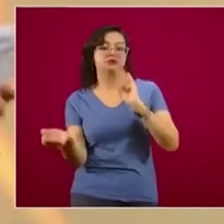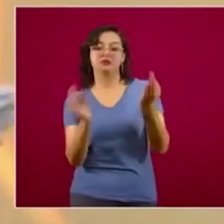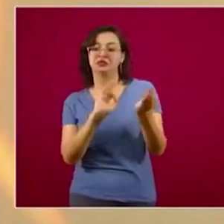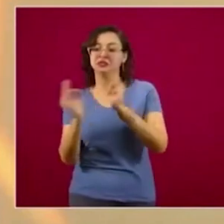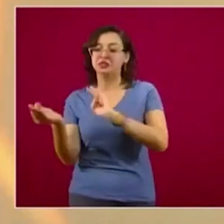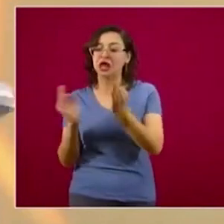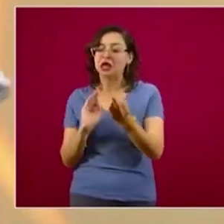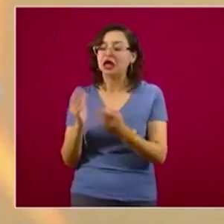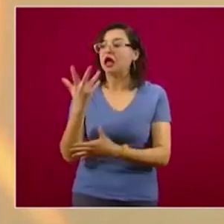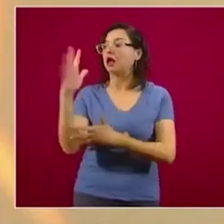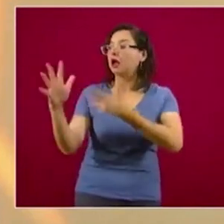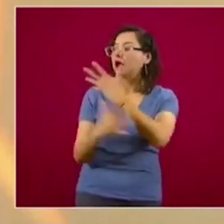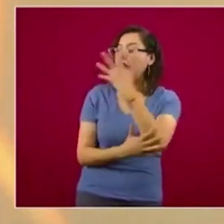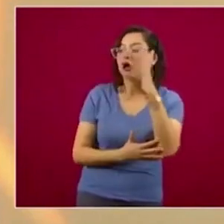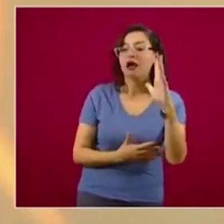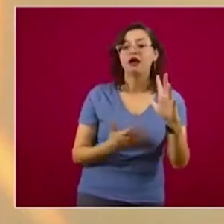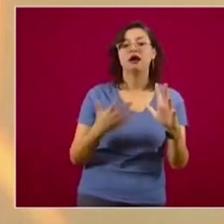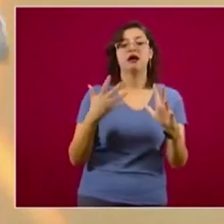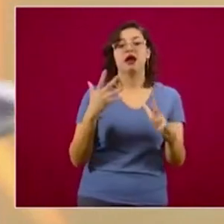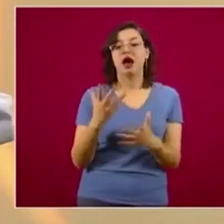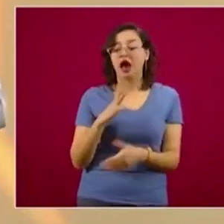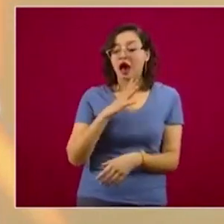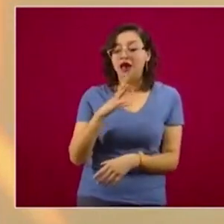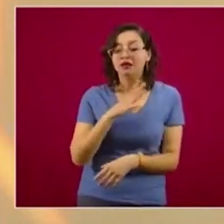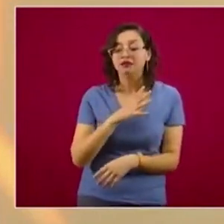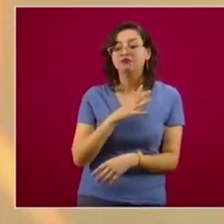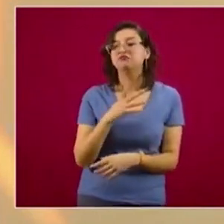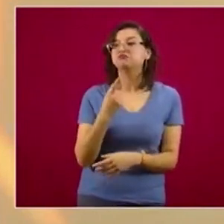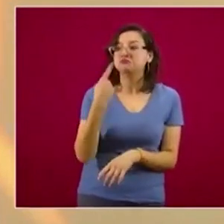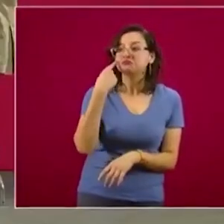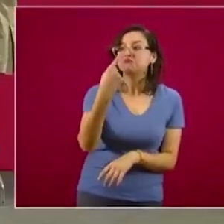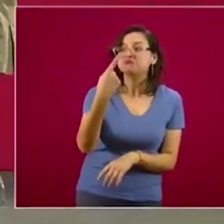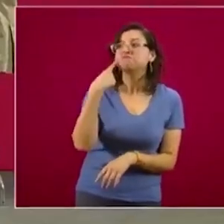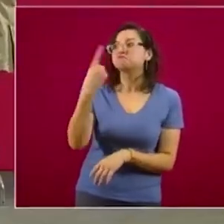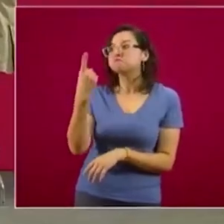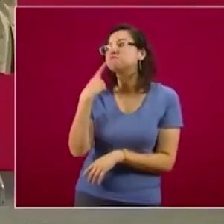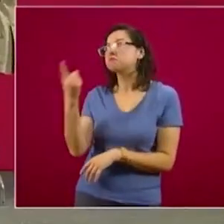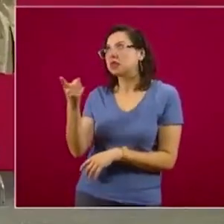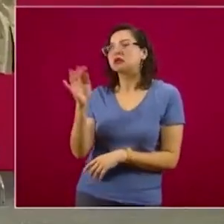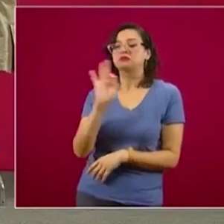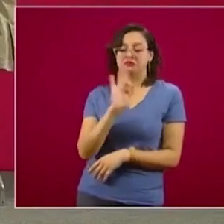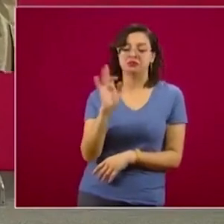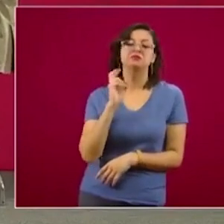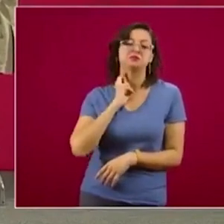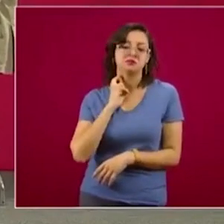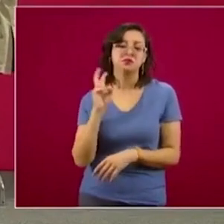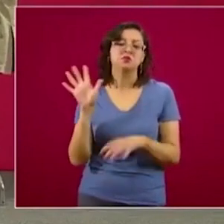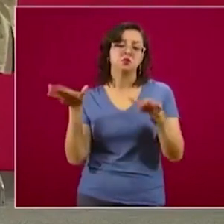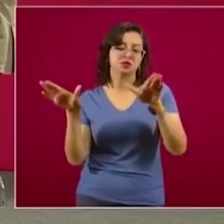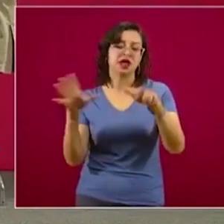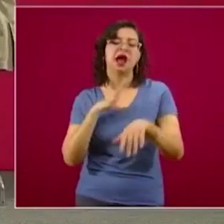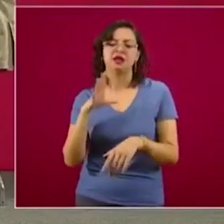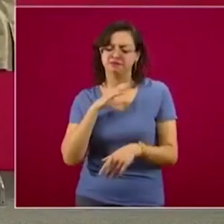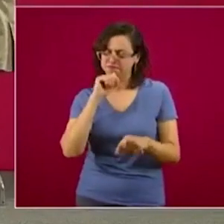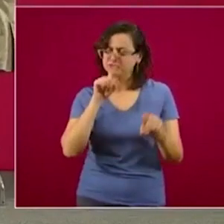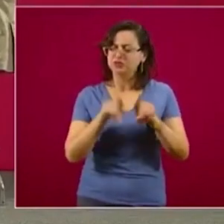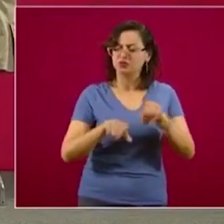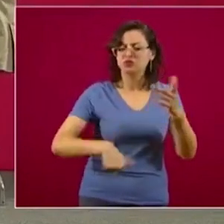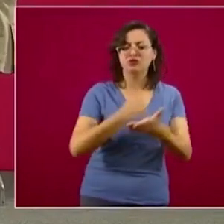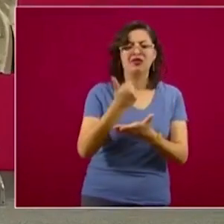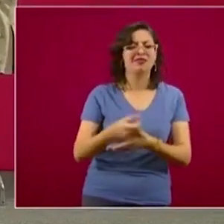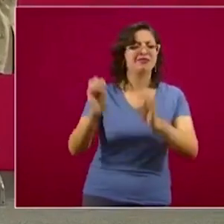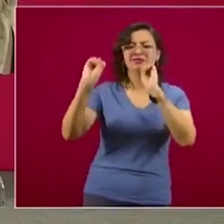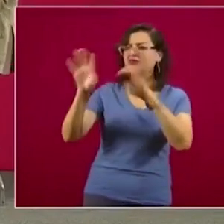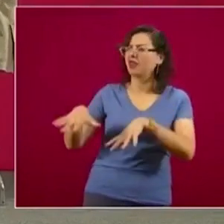de espacios silvestres, bosques y sobre todo selvas, puede haber estos murciélagos. También hay en zonas urbanas, déjenlos,